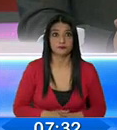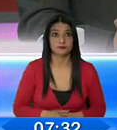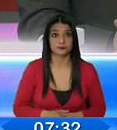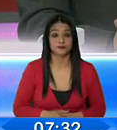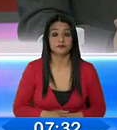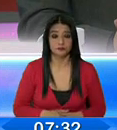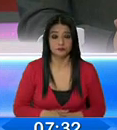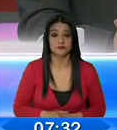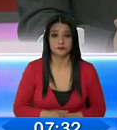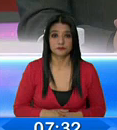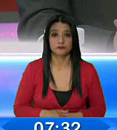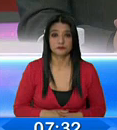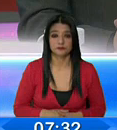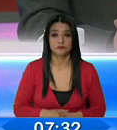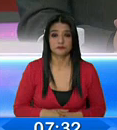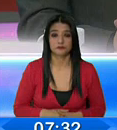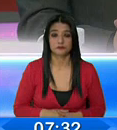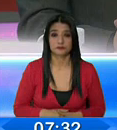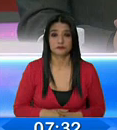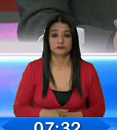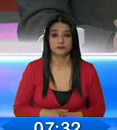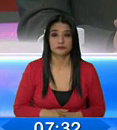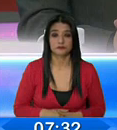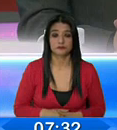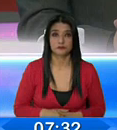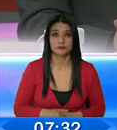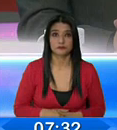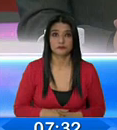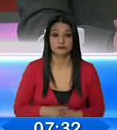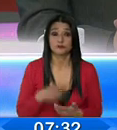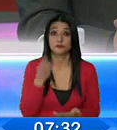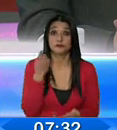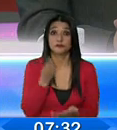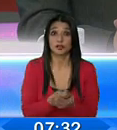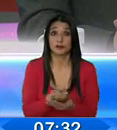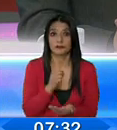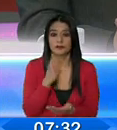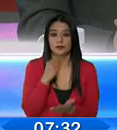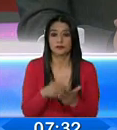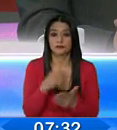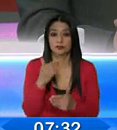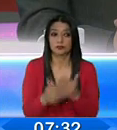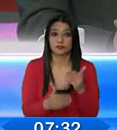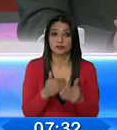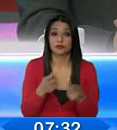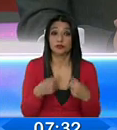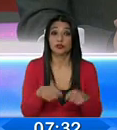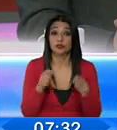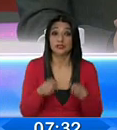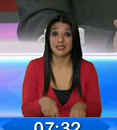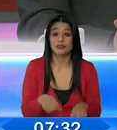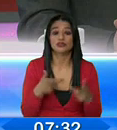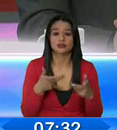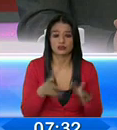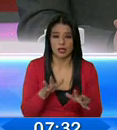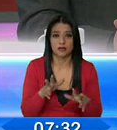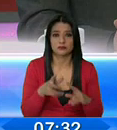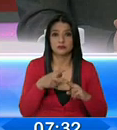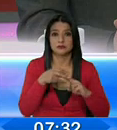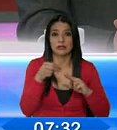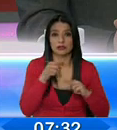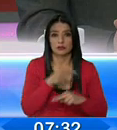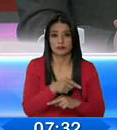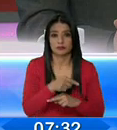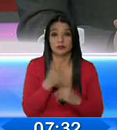Tenemos, respecto de adquisiciones en proceso de, o contratos que se han elaborado en el contexto